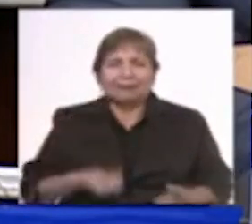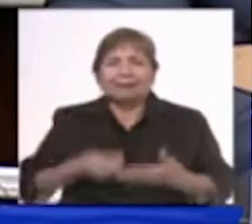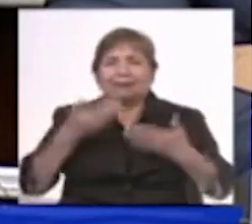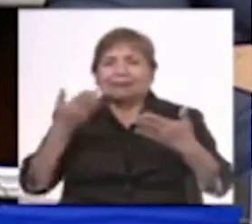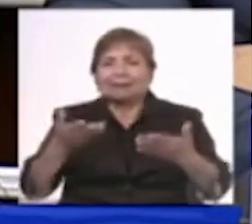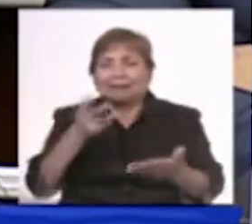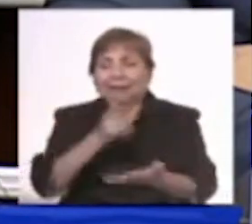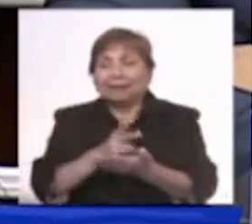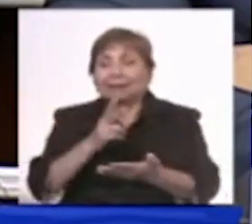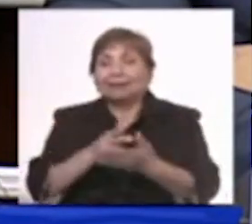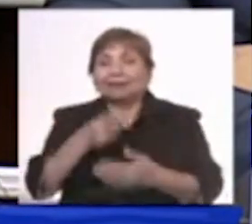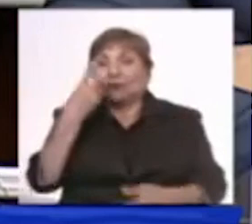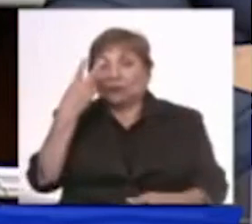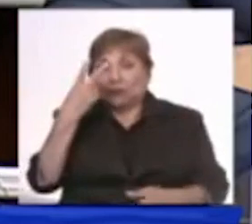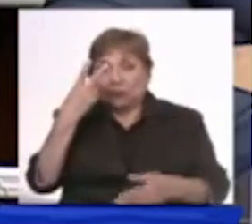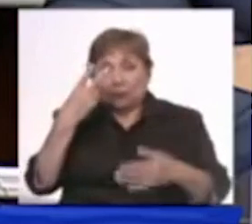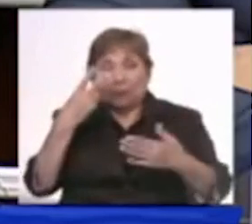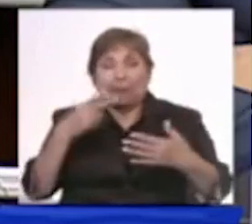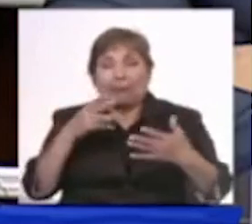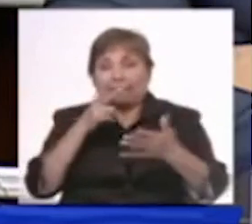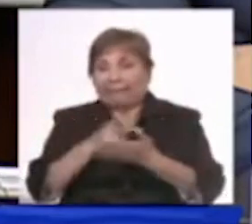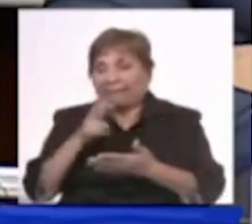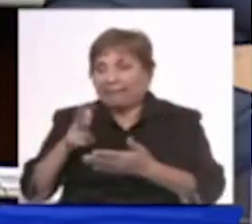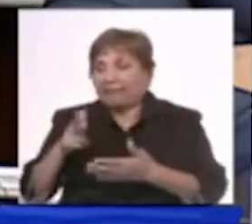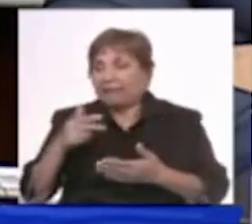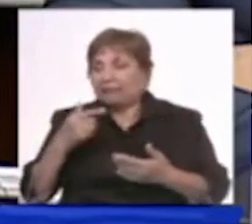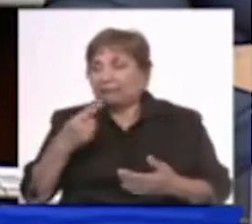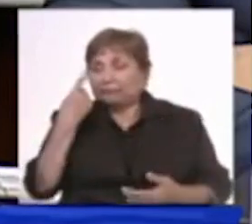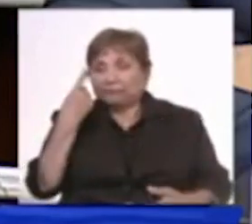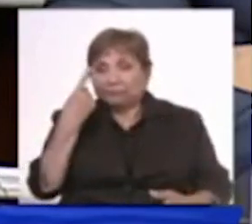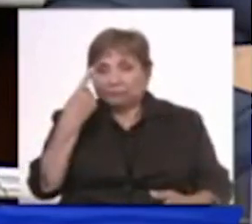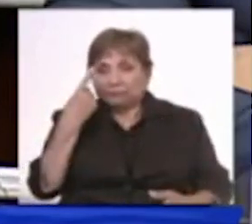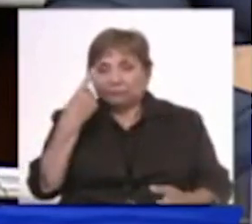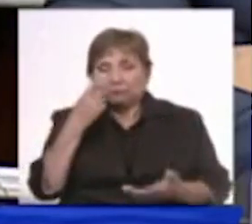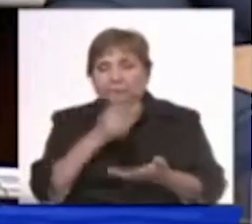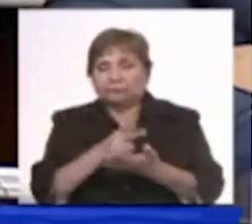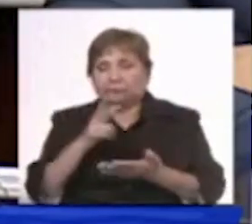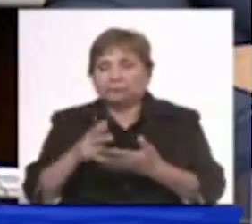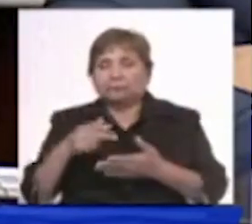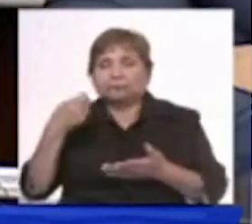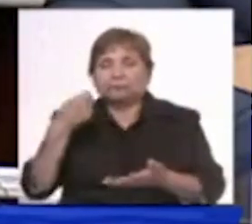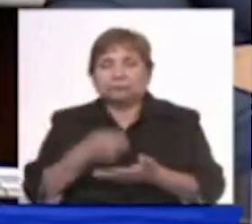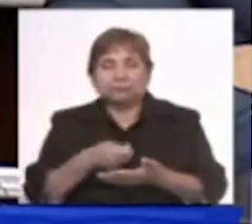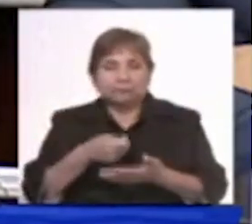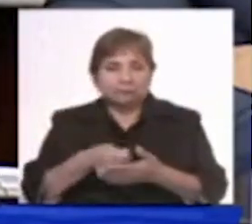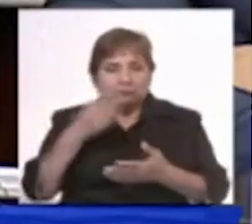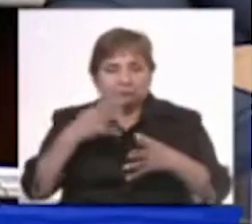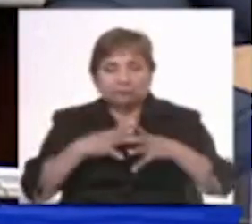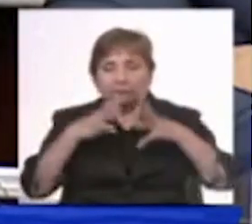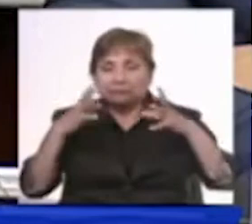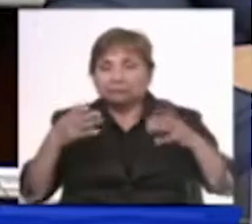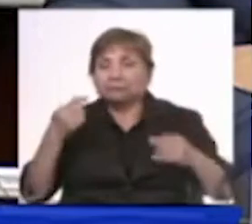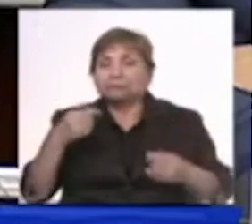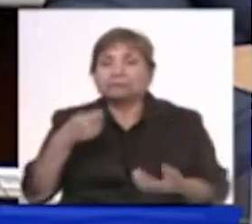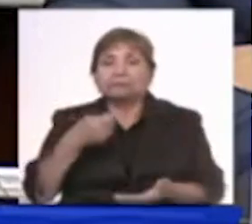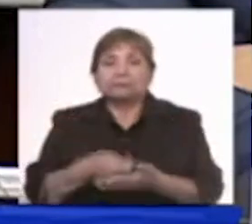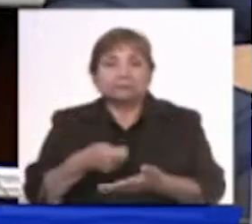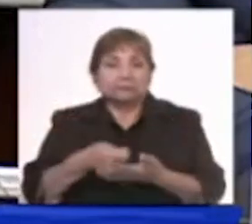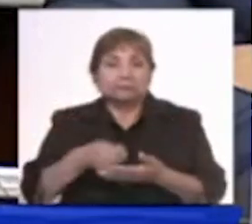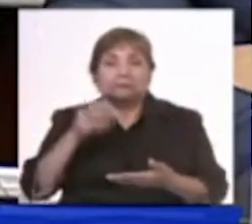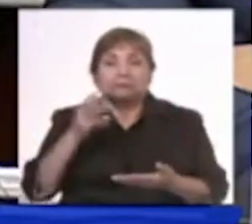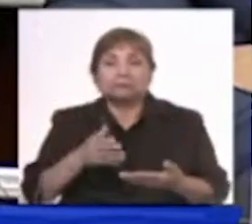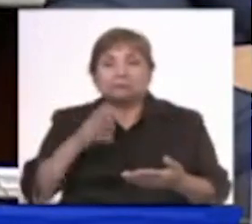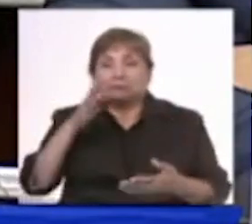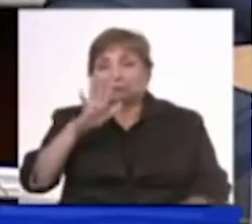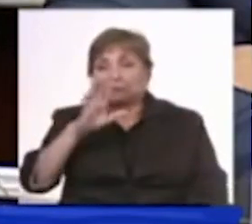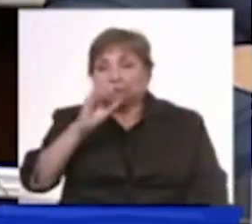el estacionamiento. Antes eran dos playas, ahora es una playa. Antes se pagaba una cantidad, ahora se está pagando cerca